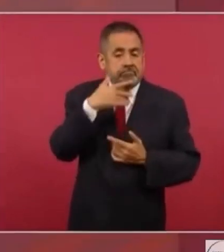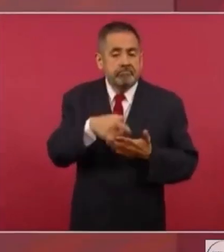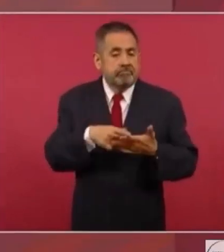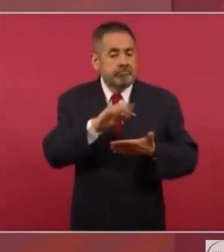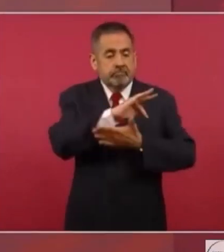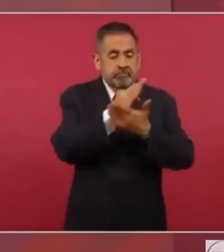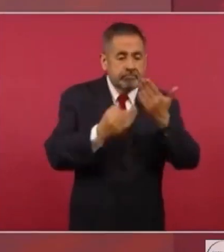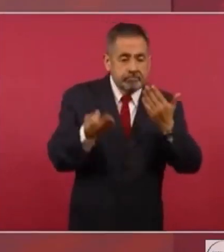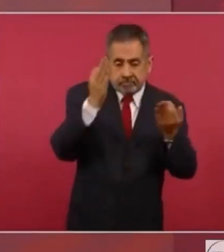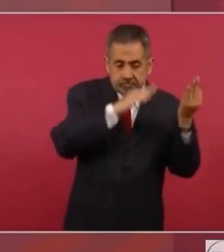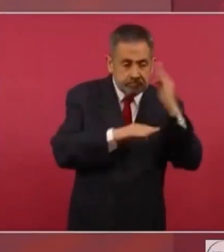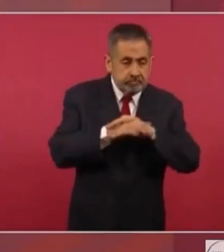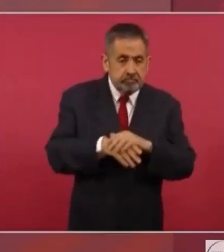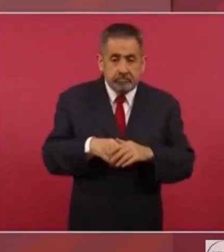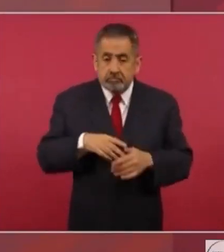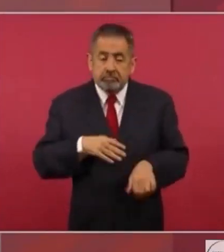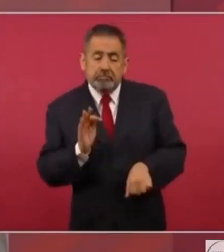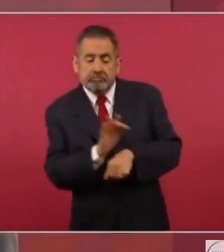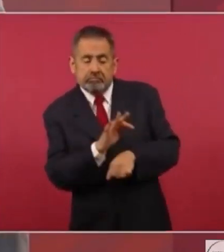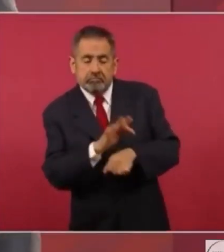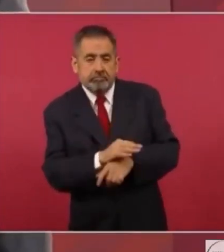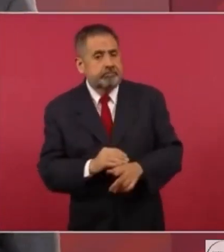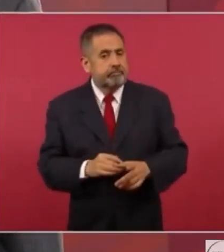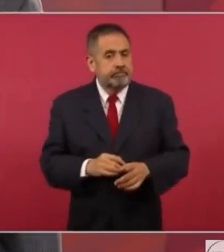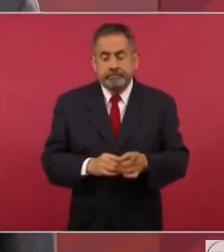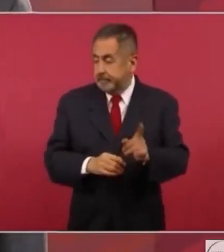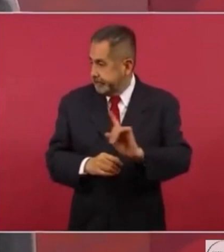delincuentes de cuello blanco, eso